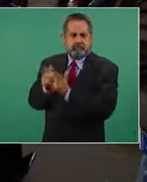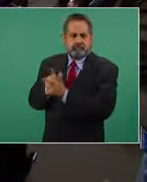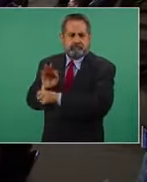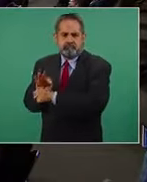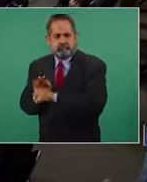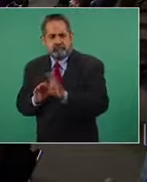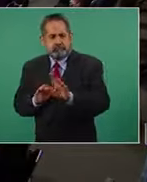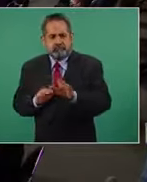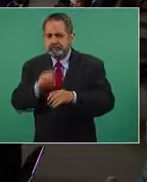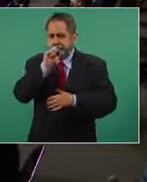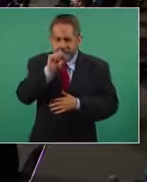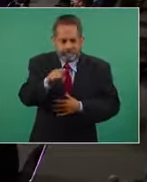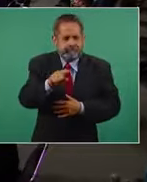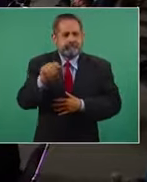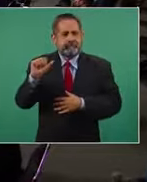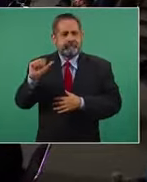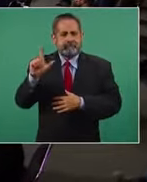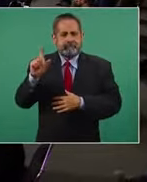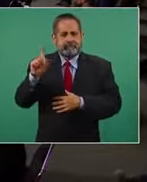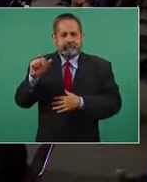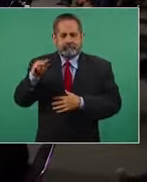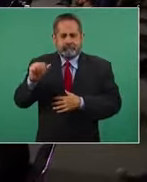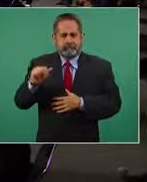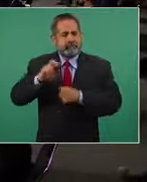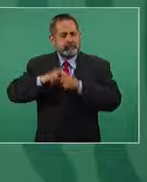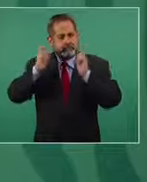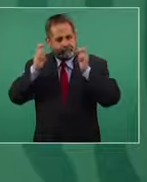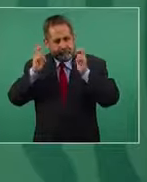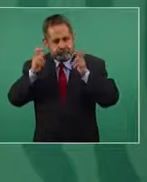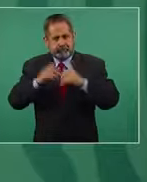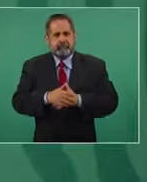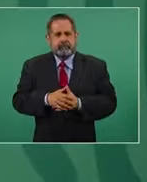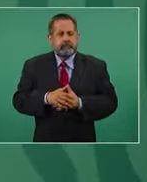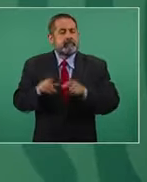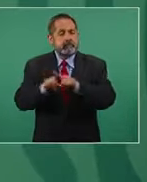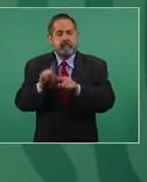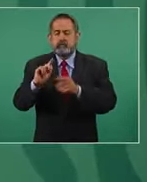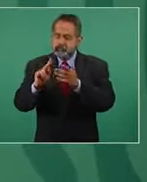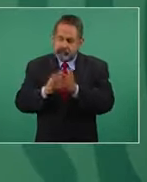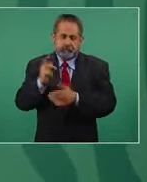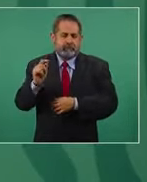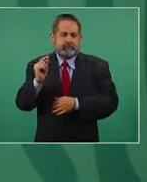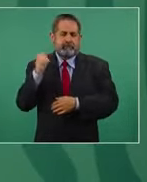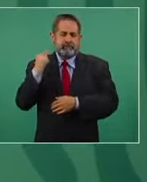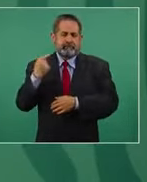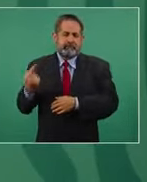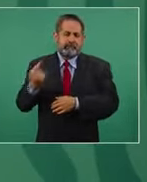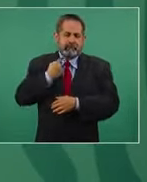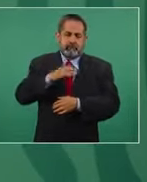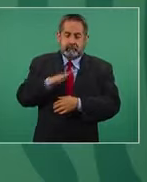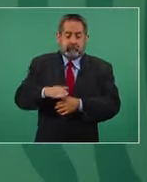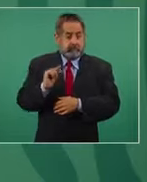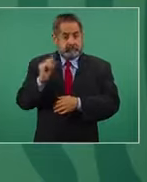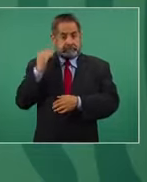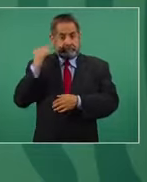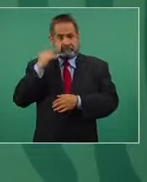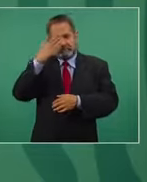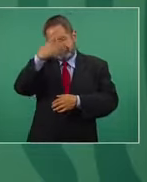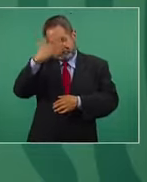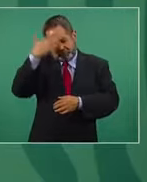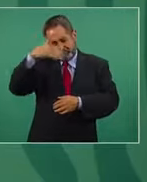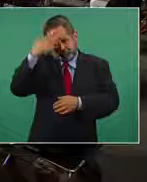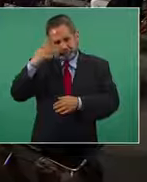mismo con Aldama Chiapas. Acaba de haber otro muerto, arreciaron estos días, usted debe tener